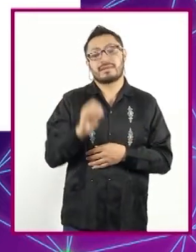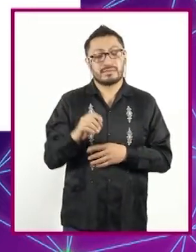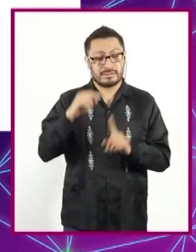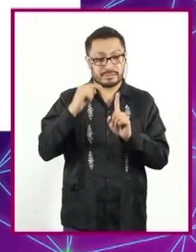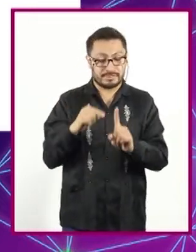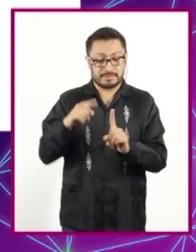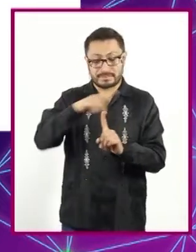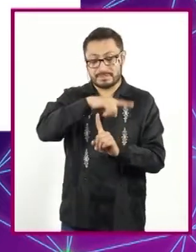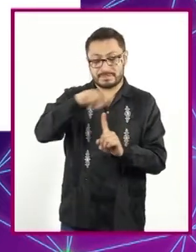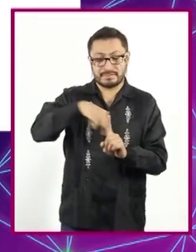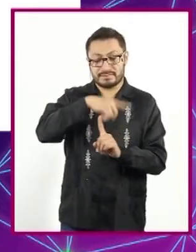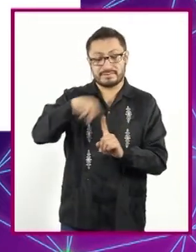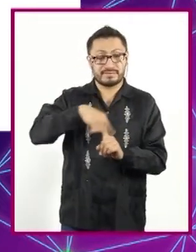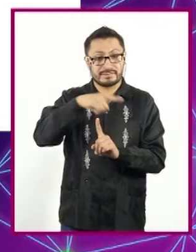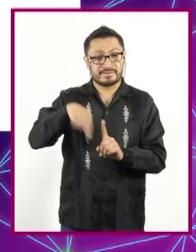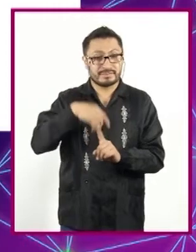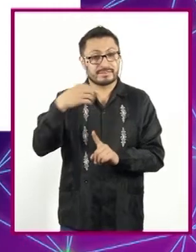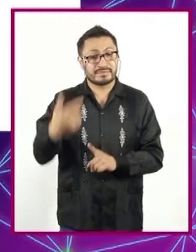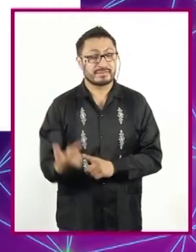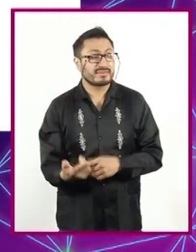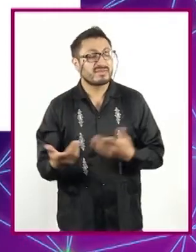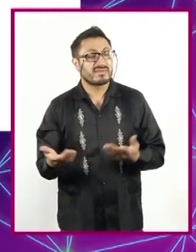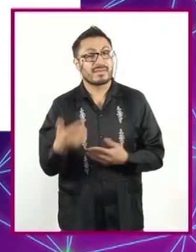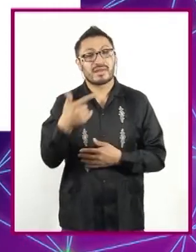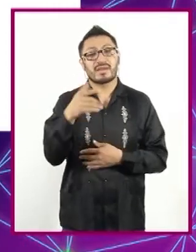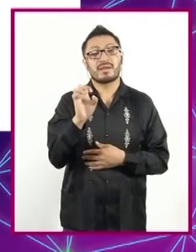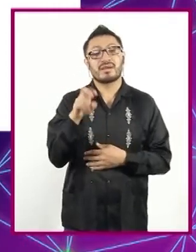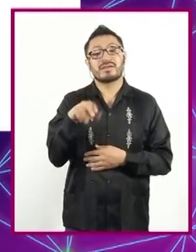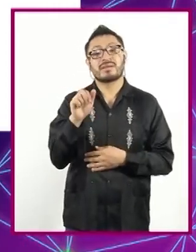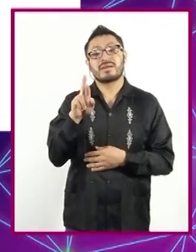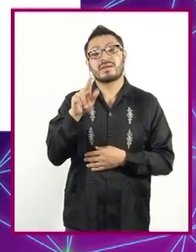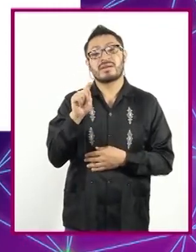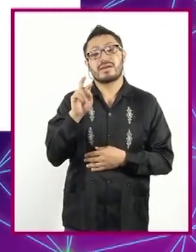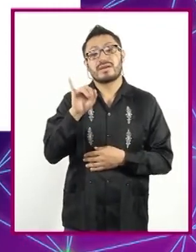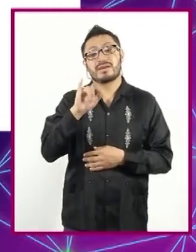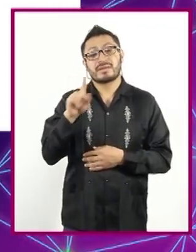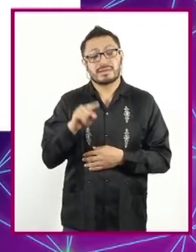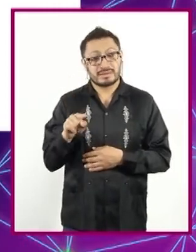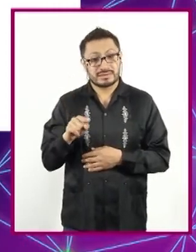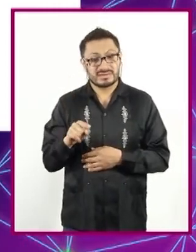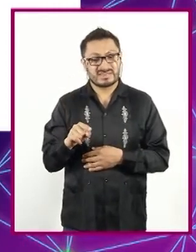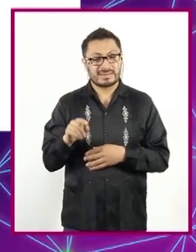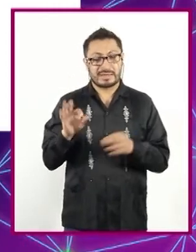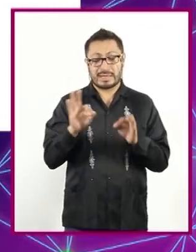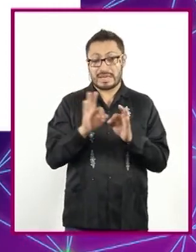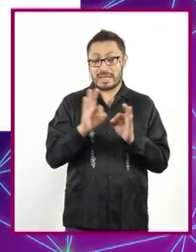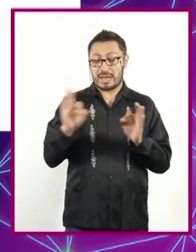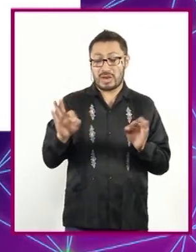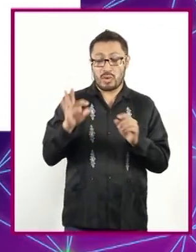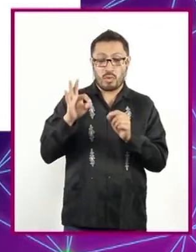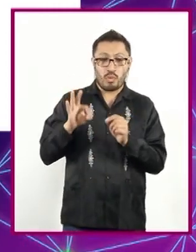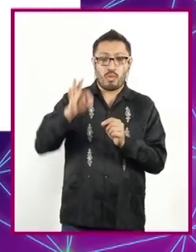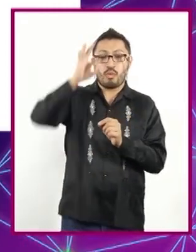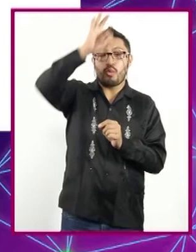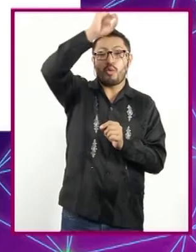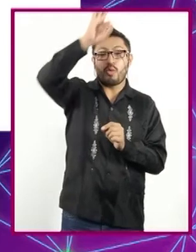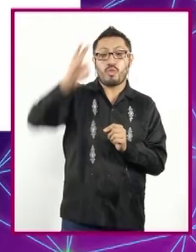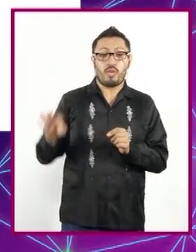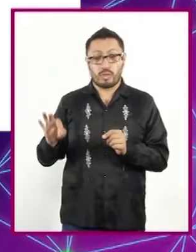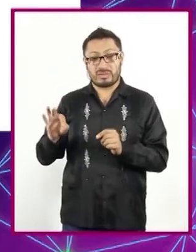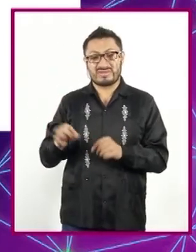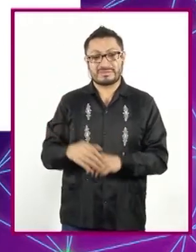triángulo. ¿Y la generatriz? La línea que forma el cono al girar la hipotenusa del triángulo